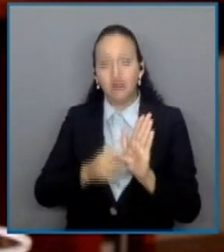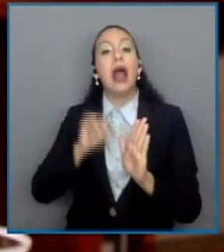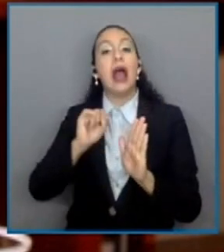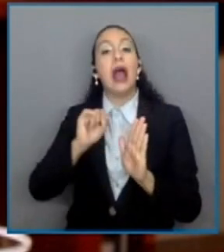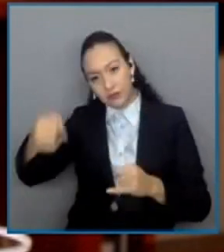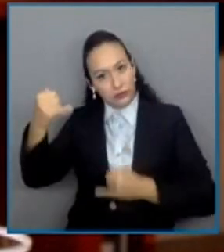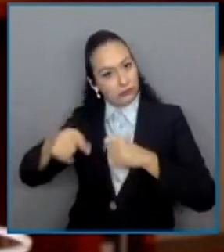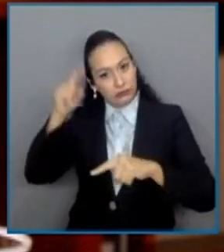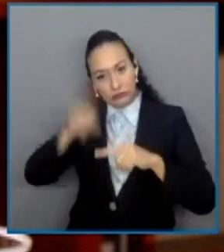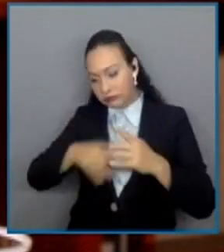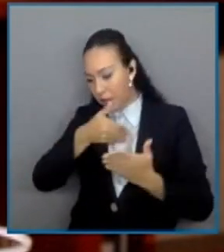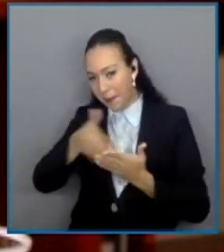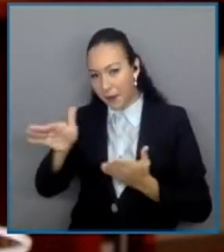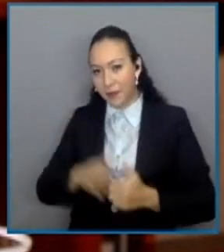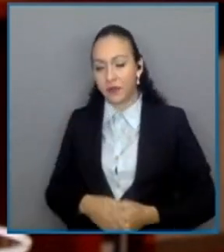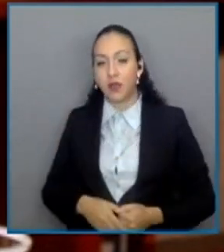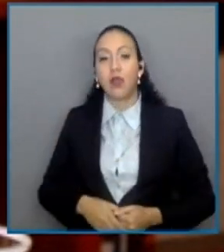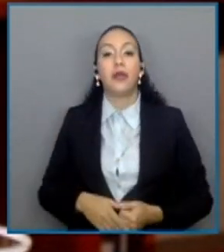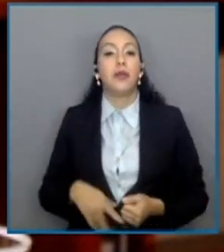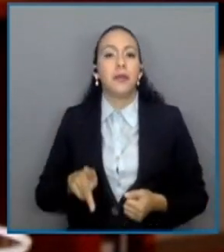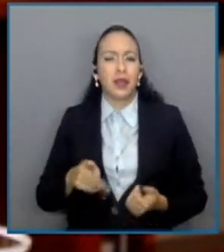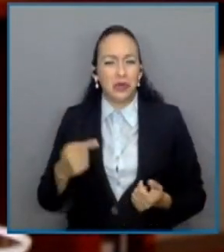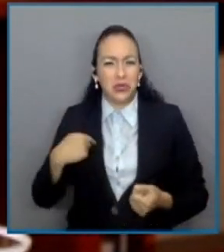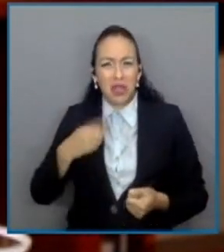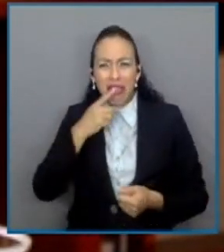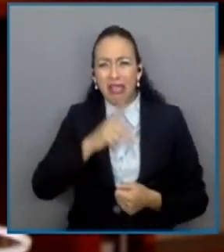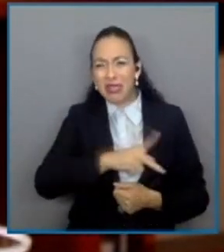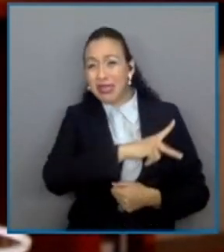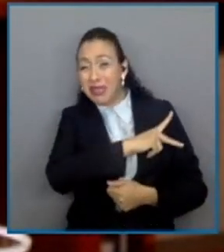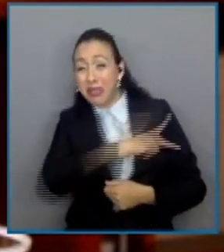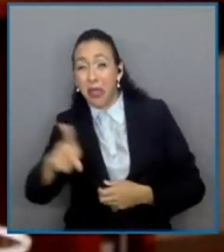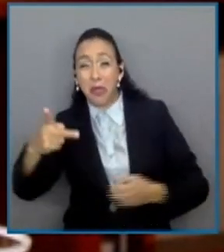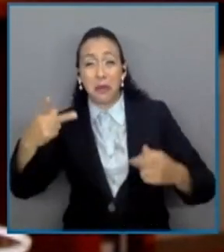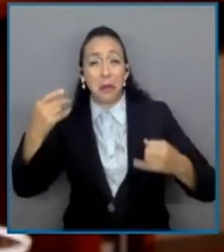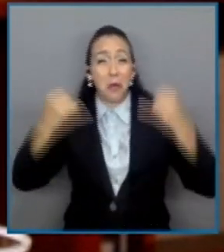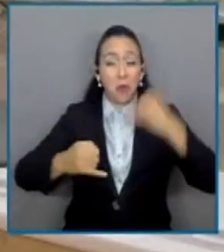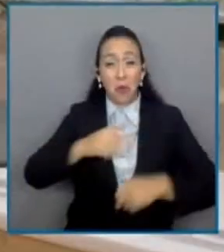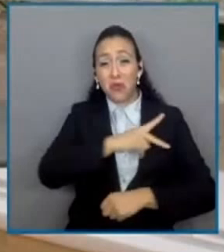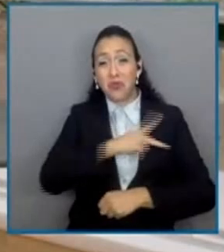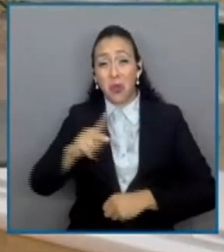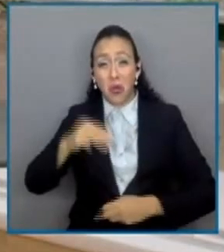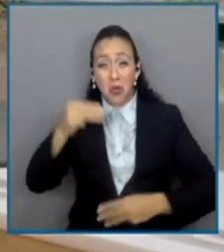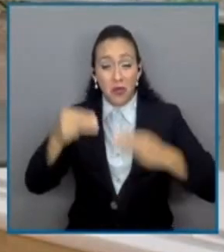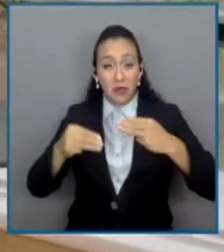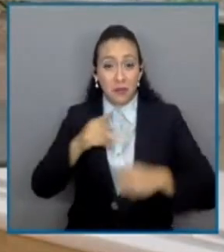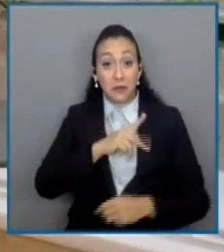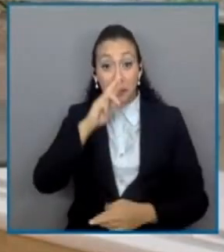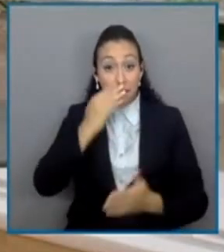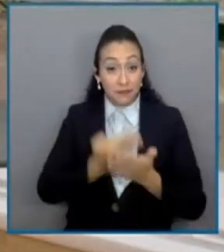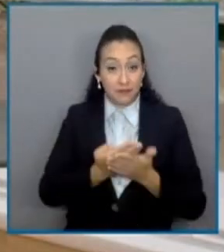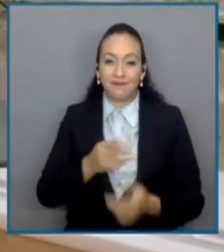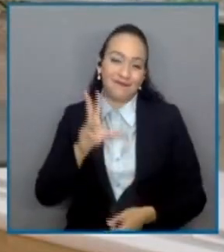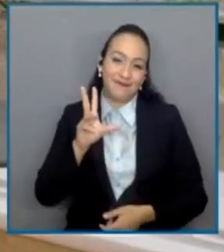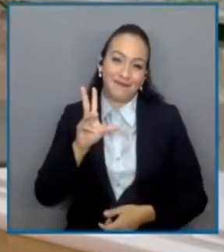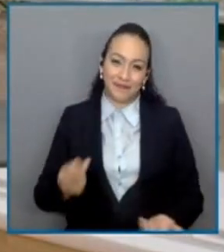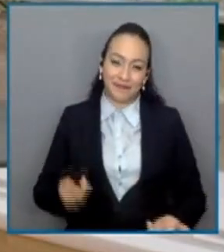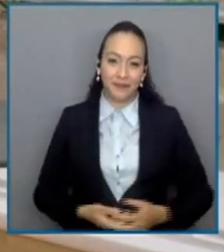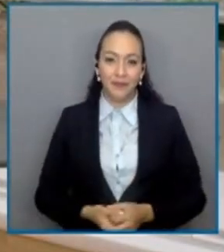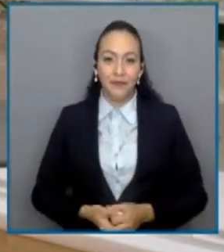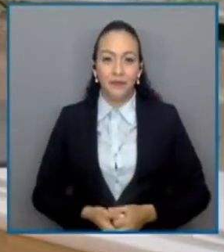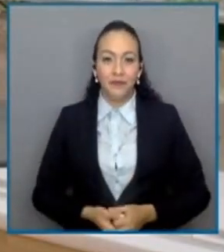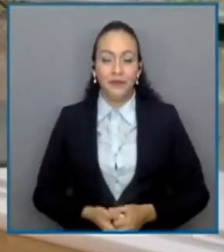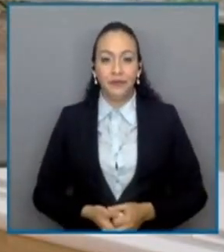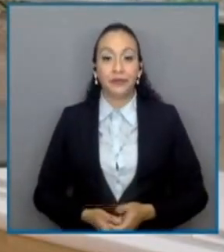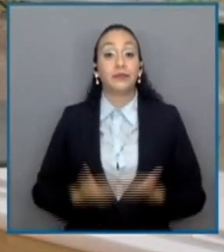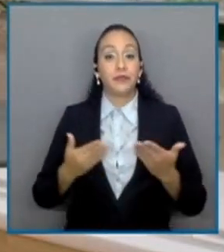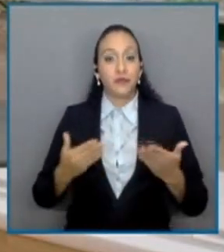generalizar sin pruebas, yo creo que es hasta una falta de responsabilidad. Y la jueza de distrito, Marlene